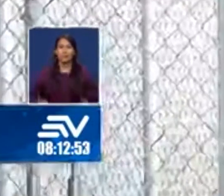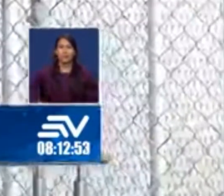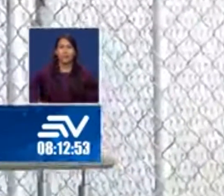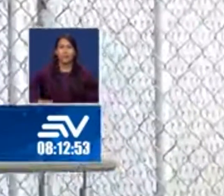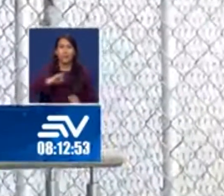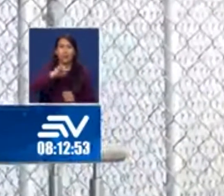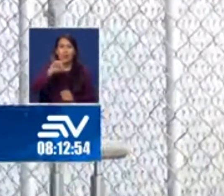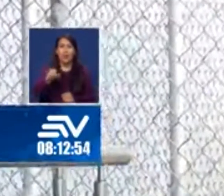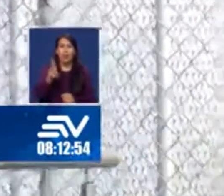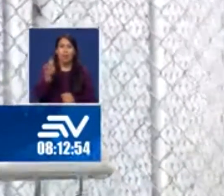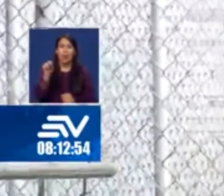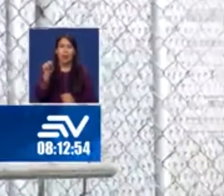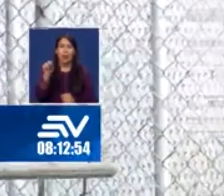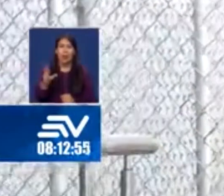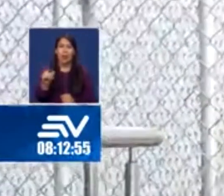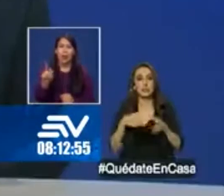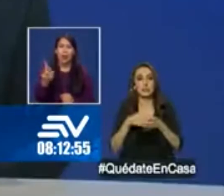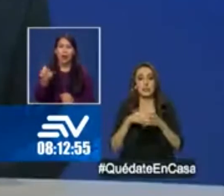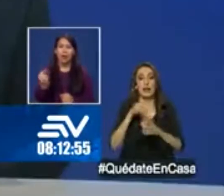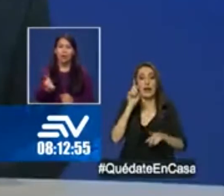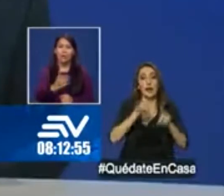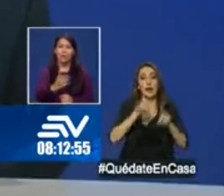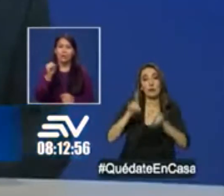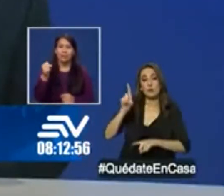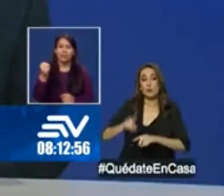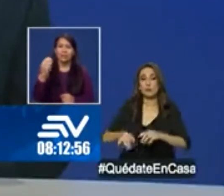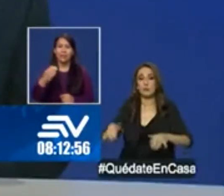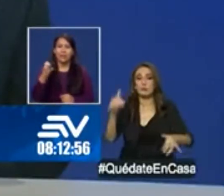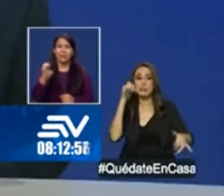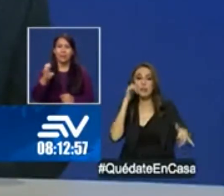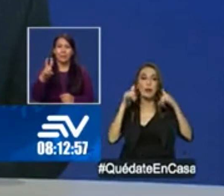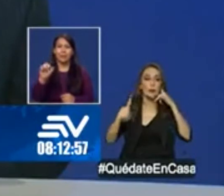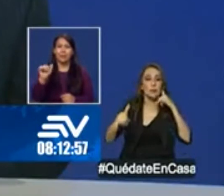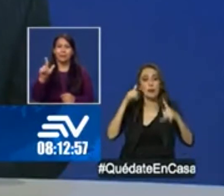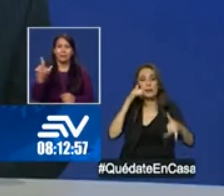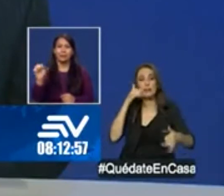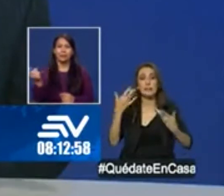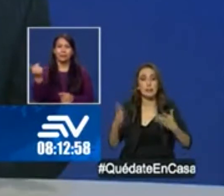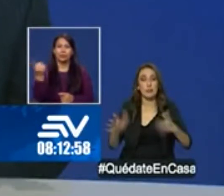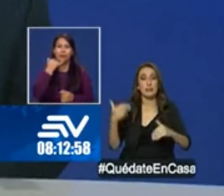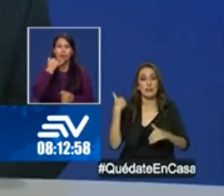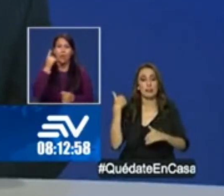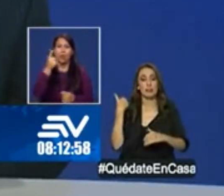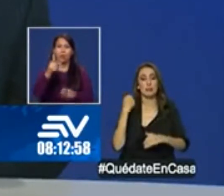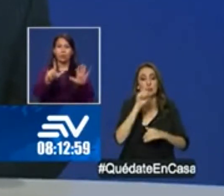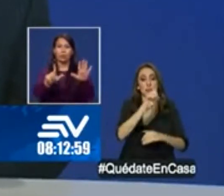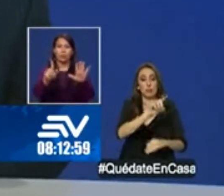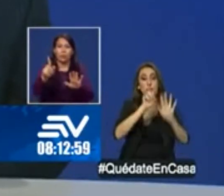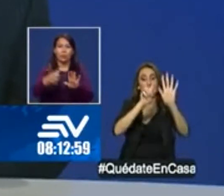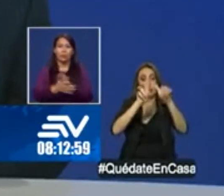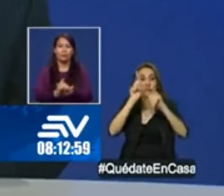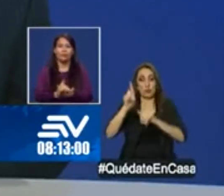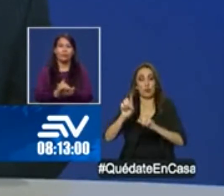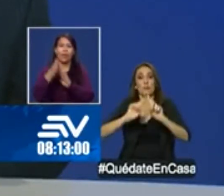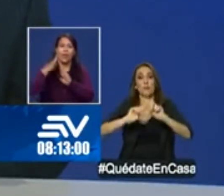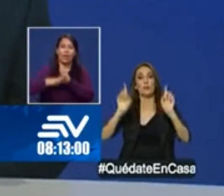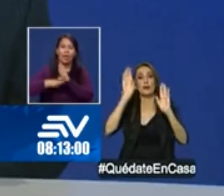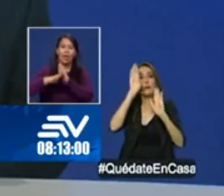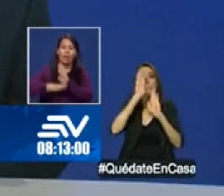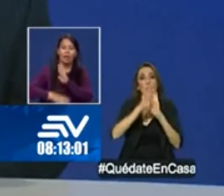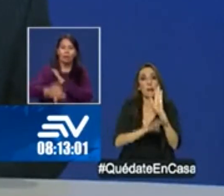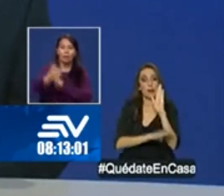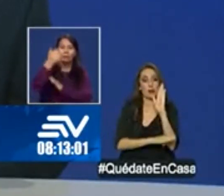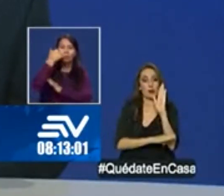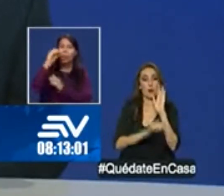Carlos Ceballos, dijo: el número de llamadas al 171 va disminuyendo y el número de pacientes